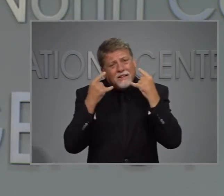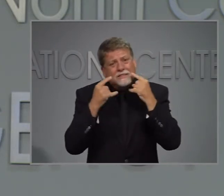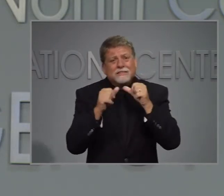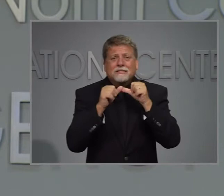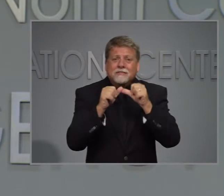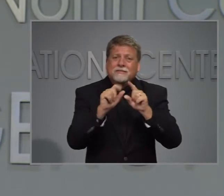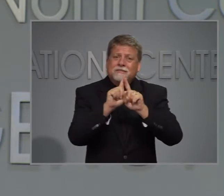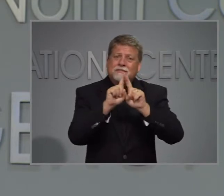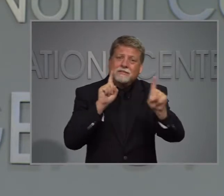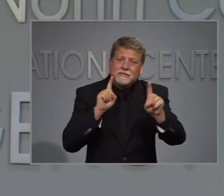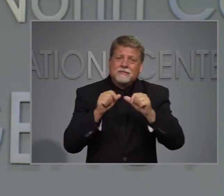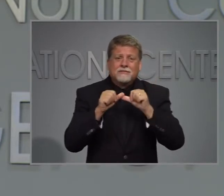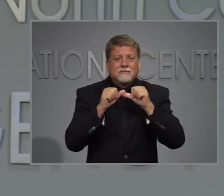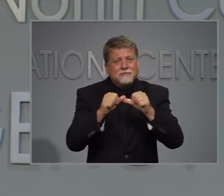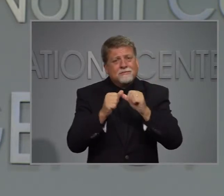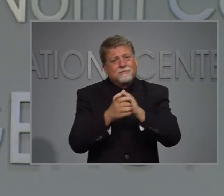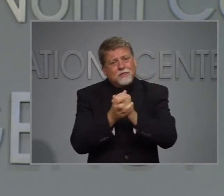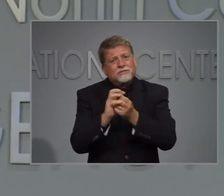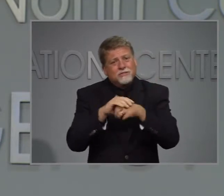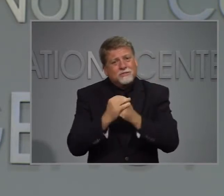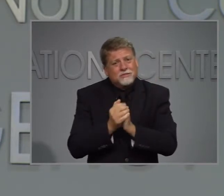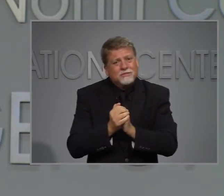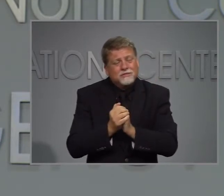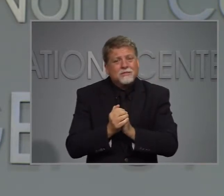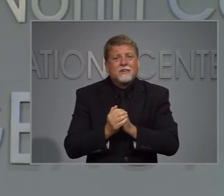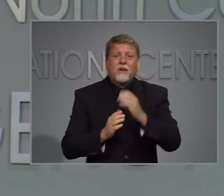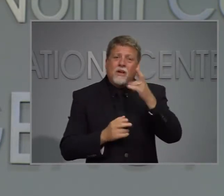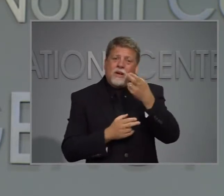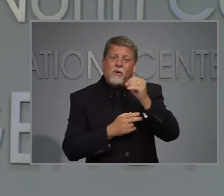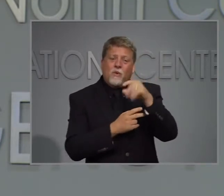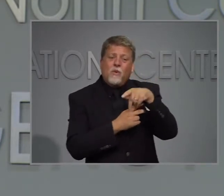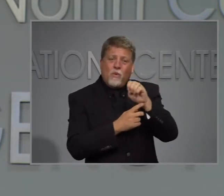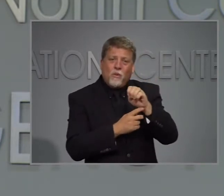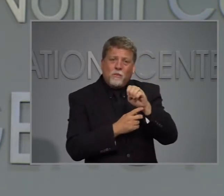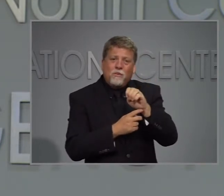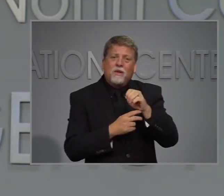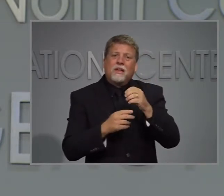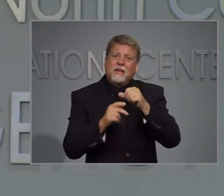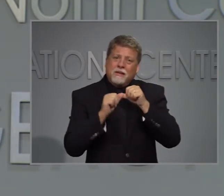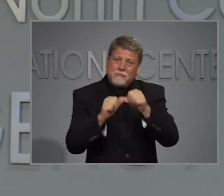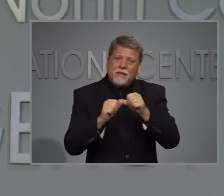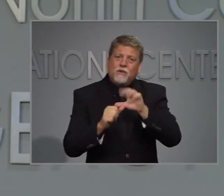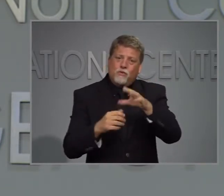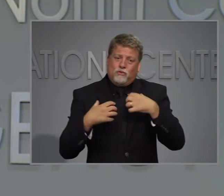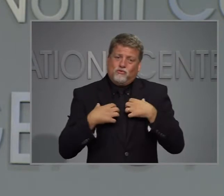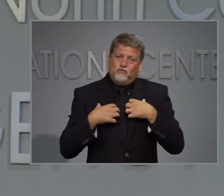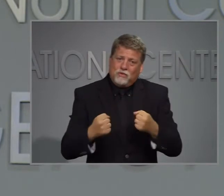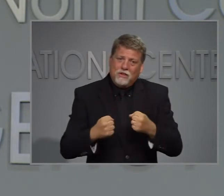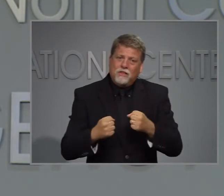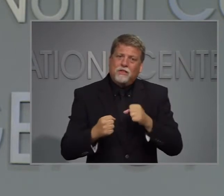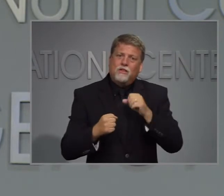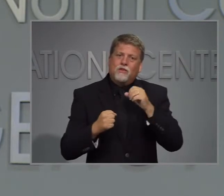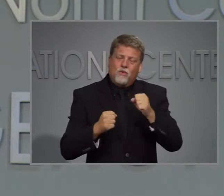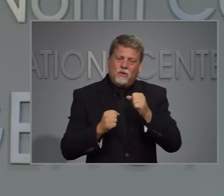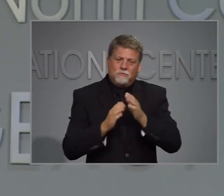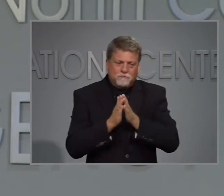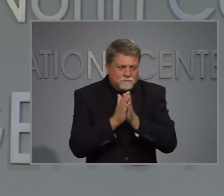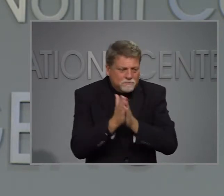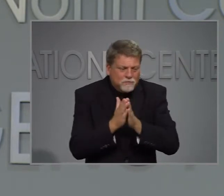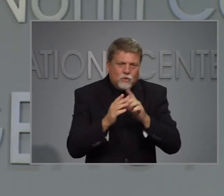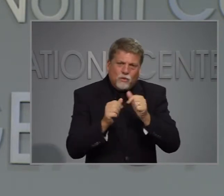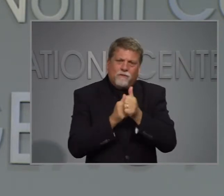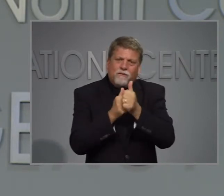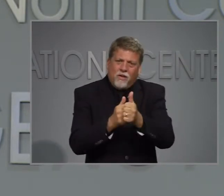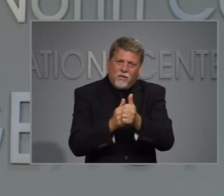tiempos difíciles no van a durar para siempre, pero nuestra fuerza y resiliencia sí lo hará. También aquí conmigo tengo